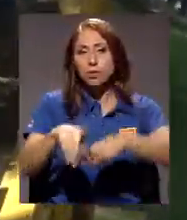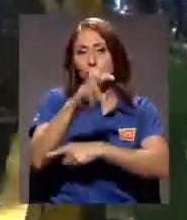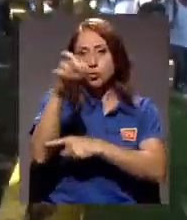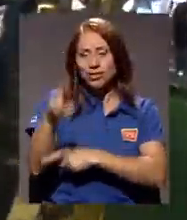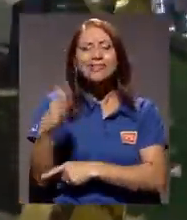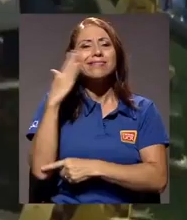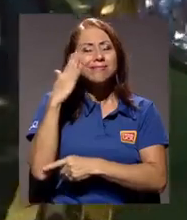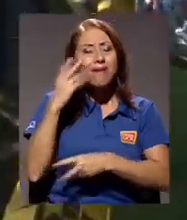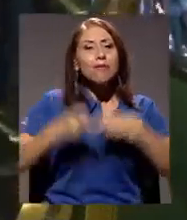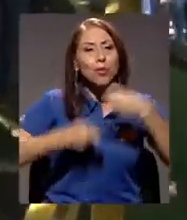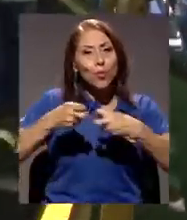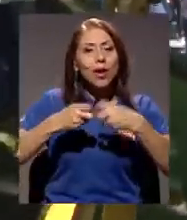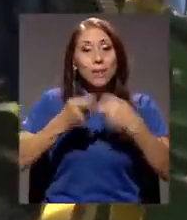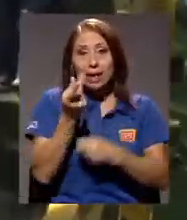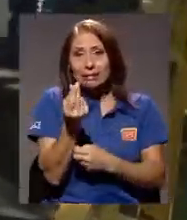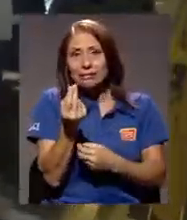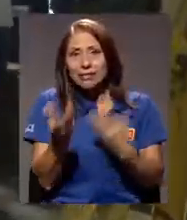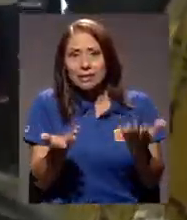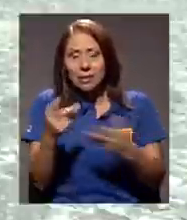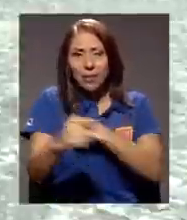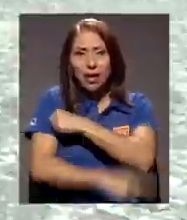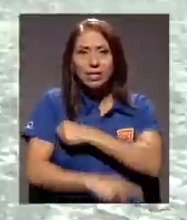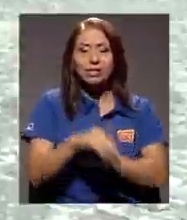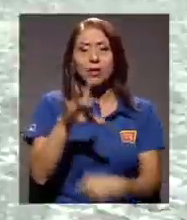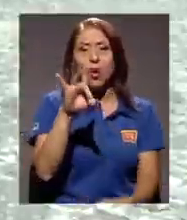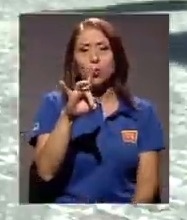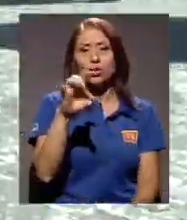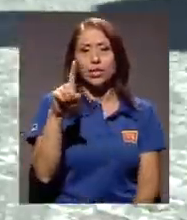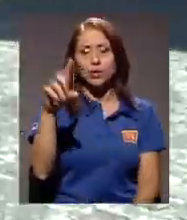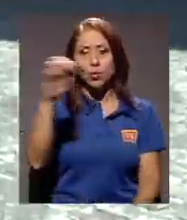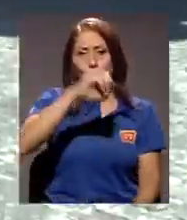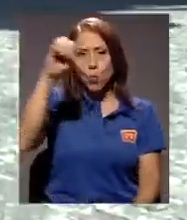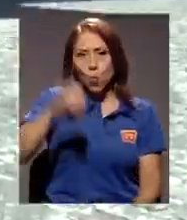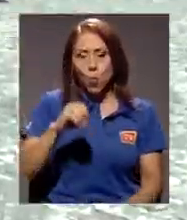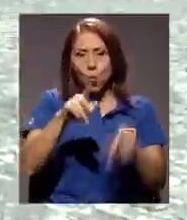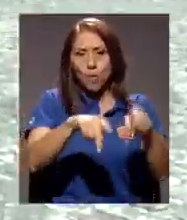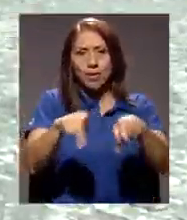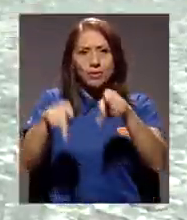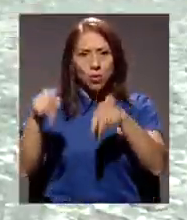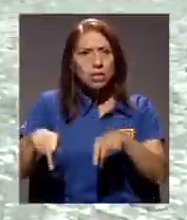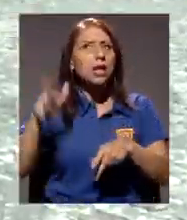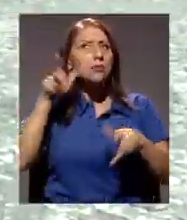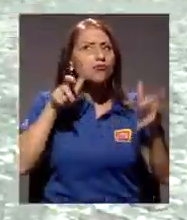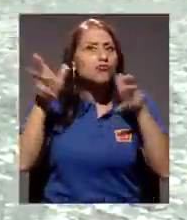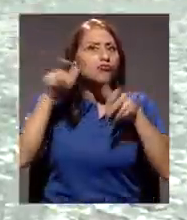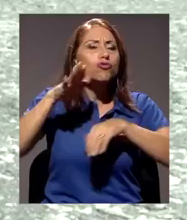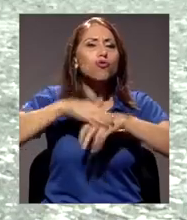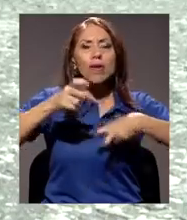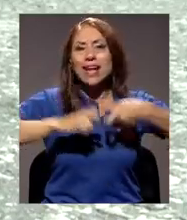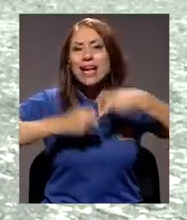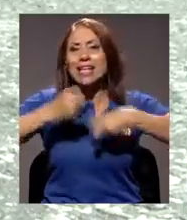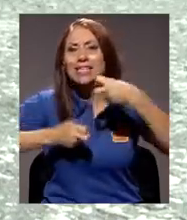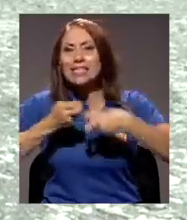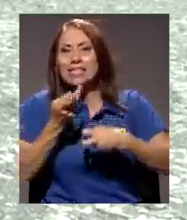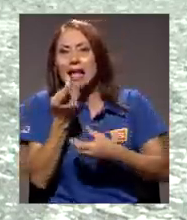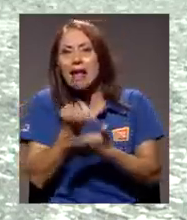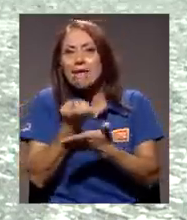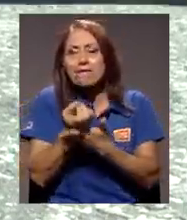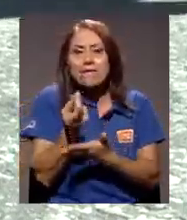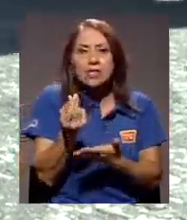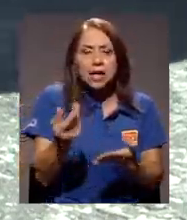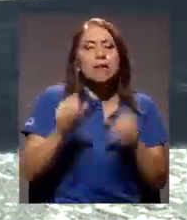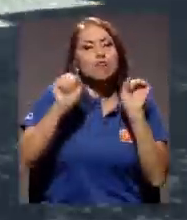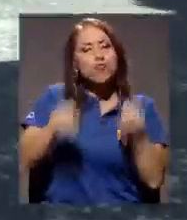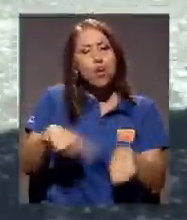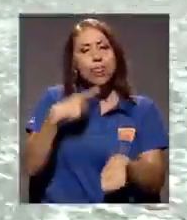conscientes del problema fiscal del país. El 81% de las personas entrevistadas ha escuchado hablar de la crisis fiscal y puede emitir un